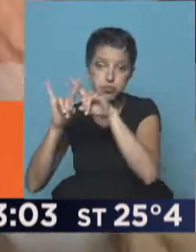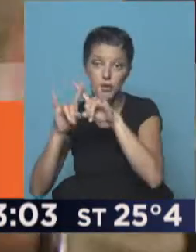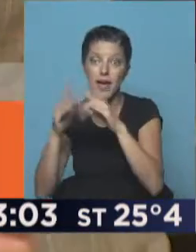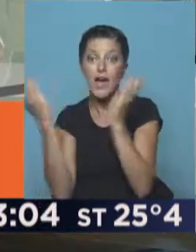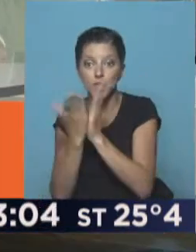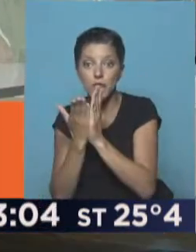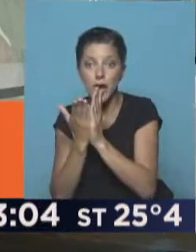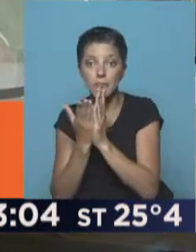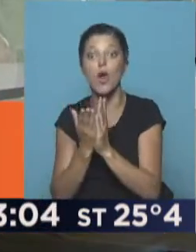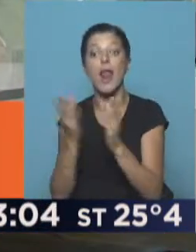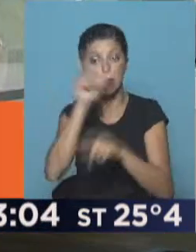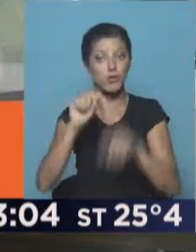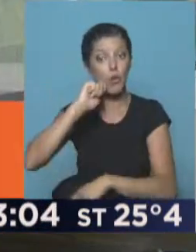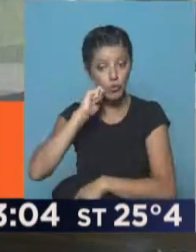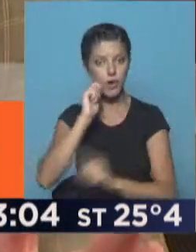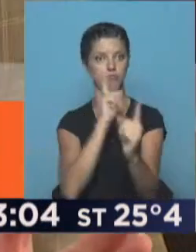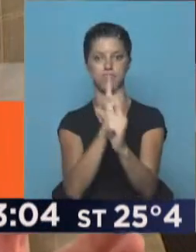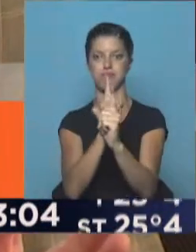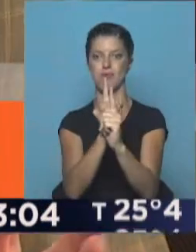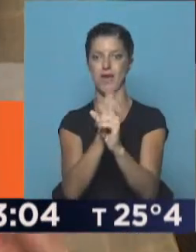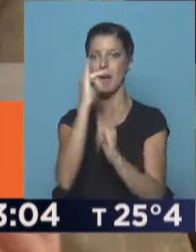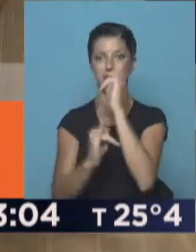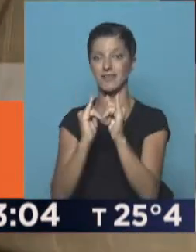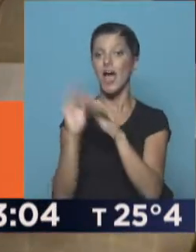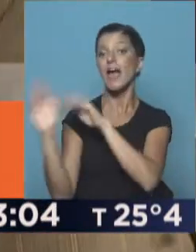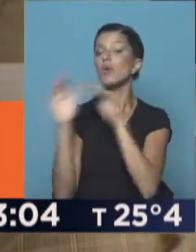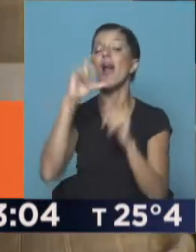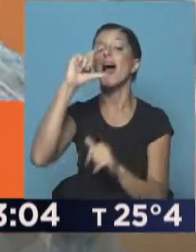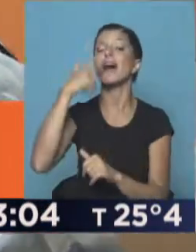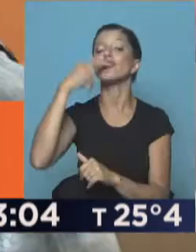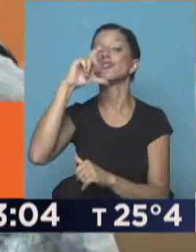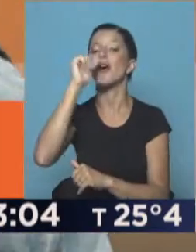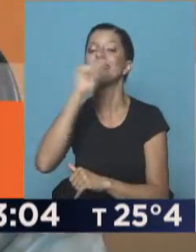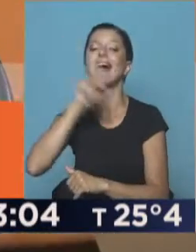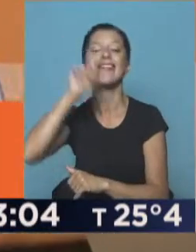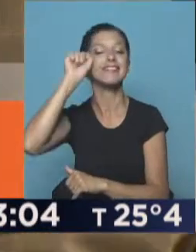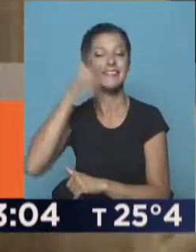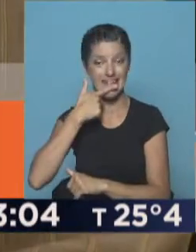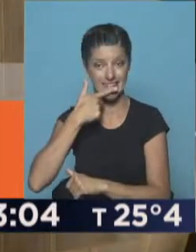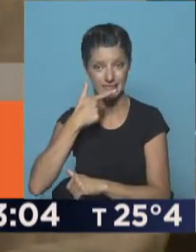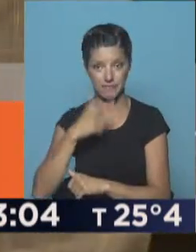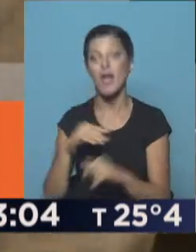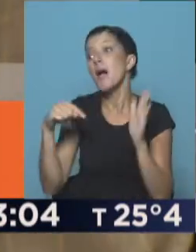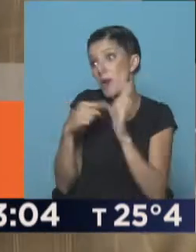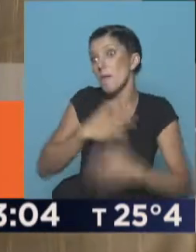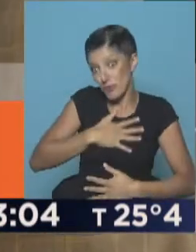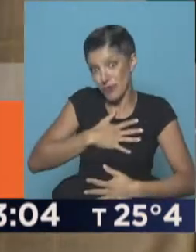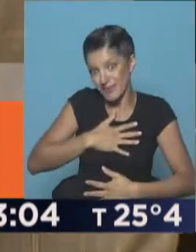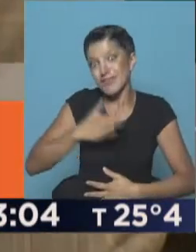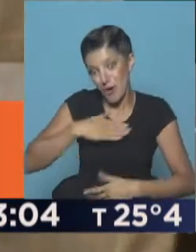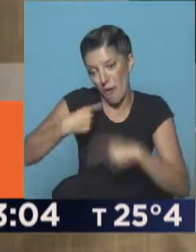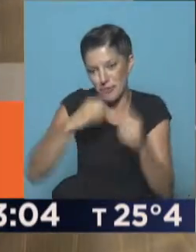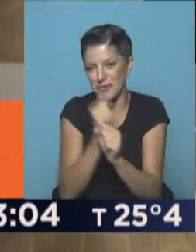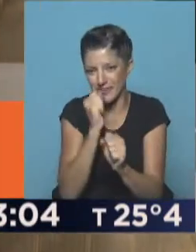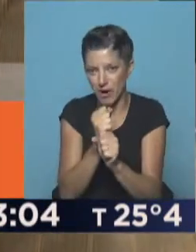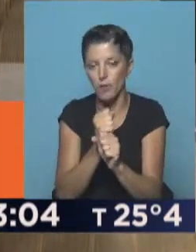que alguien le explique las cosas en la cara, como hacía Sócrates más Falta o el menos. criterio y el espíritu crítico, ¿no? Lo cual felizmente todavía nos da trabajo, pero